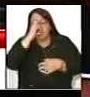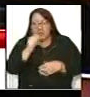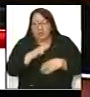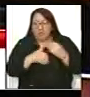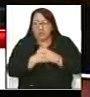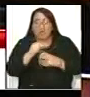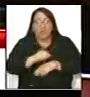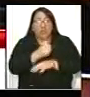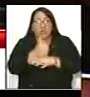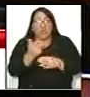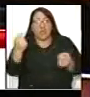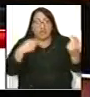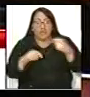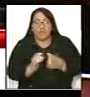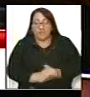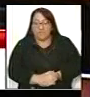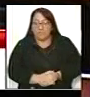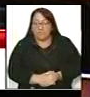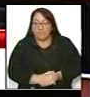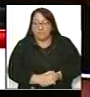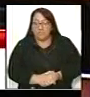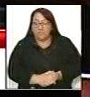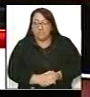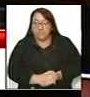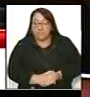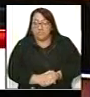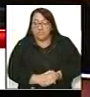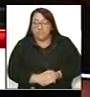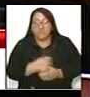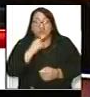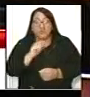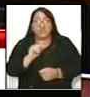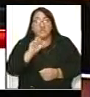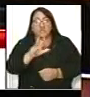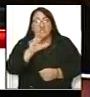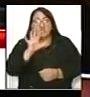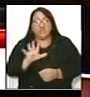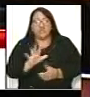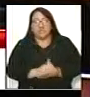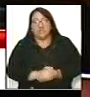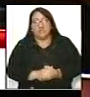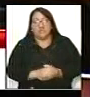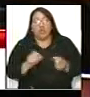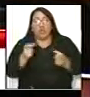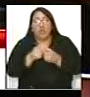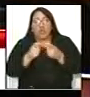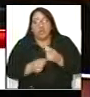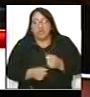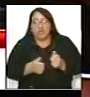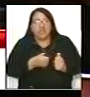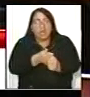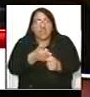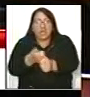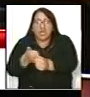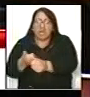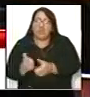todas las autoridades aquí presentes de Venezuela. Son 35 diputados